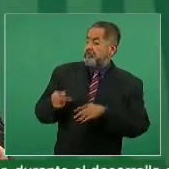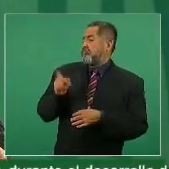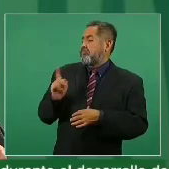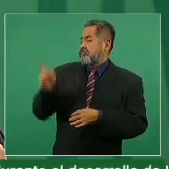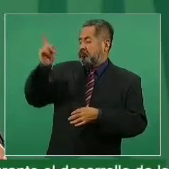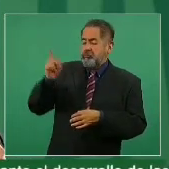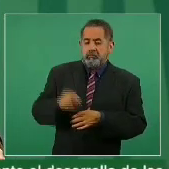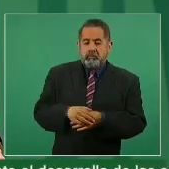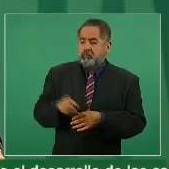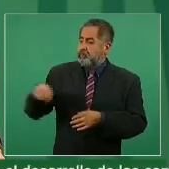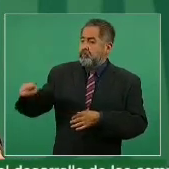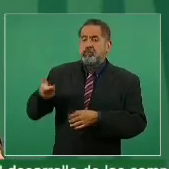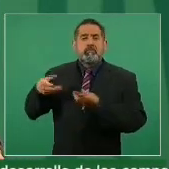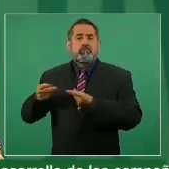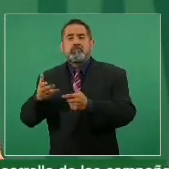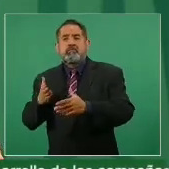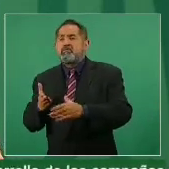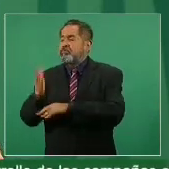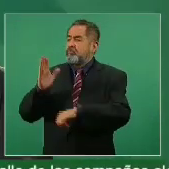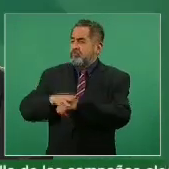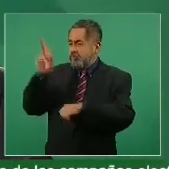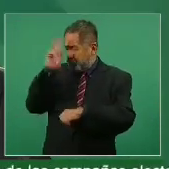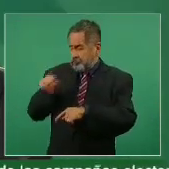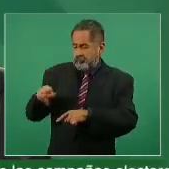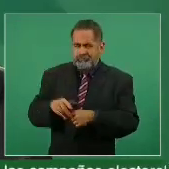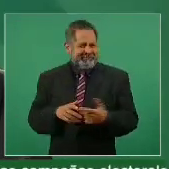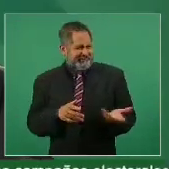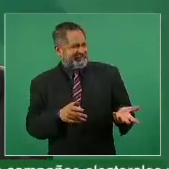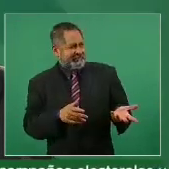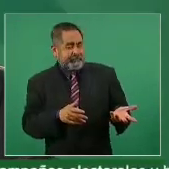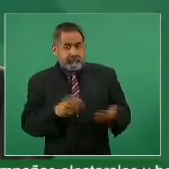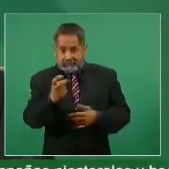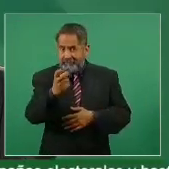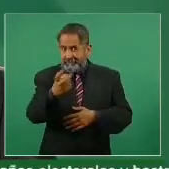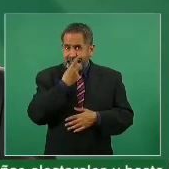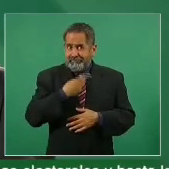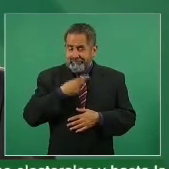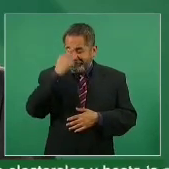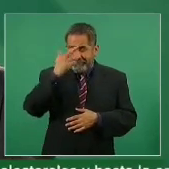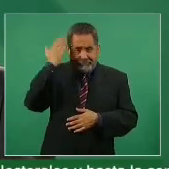tope de campaña habíamos sido nosotros. ¿No? ¿Así?